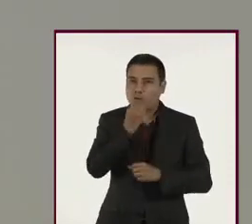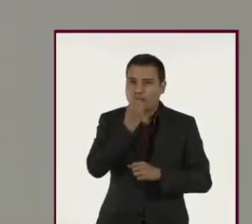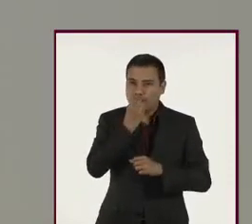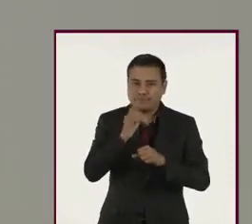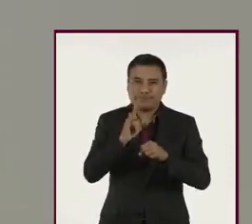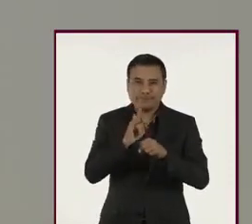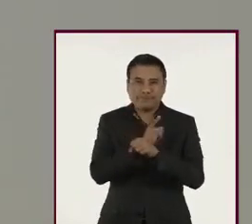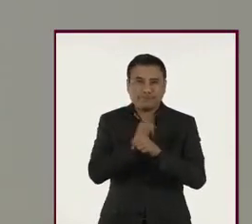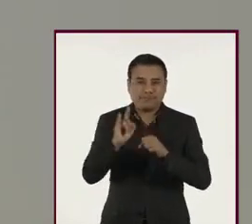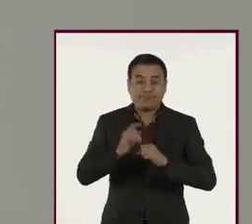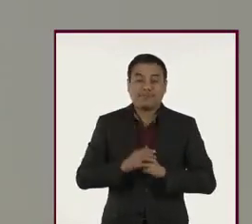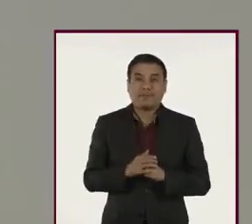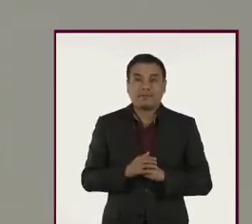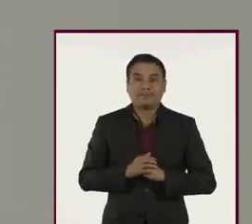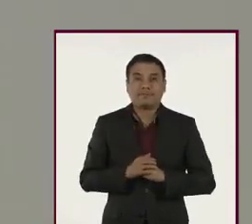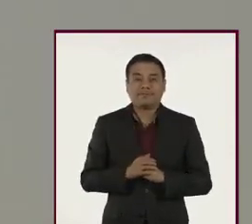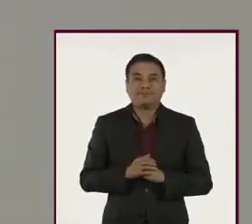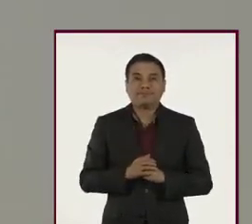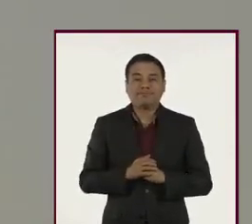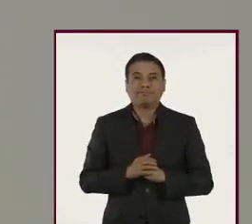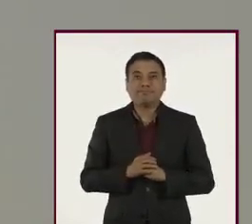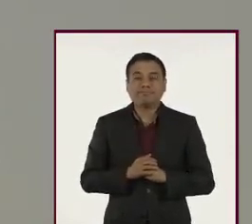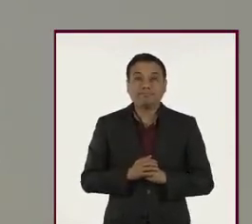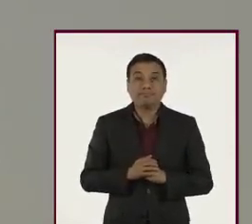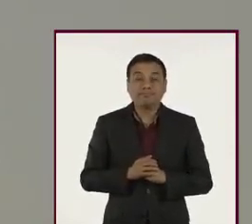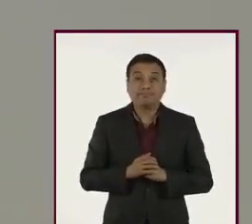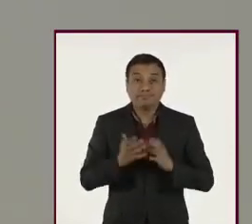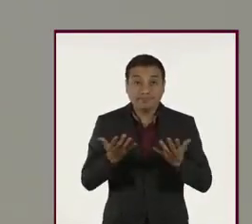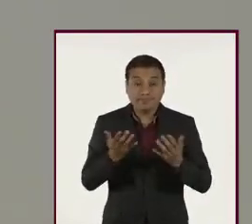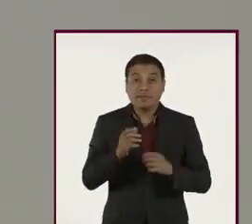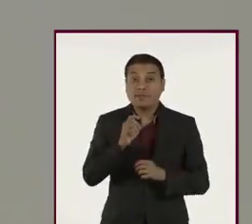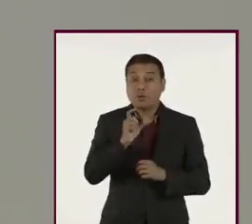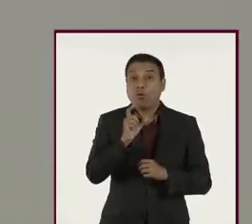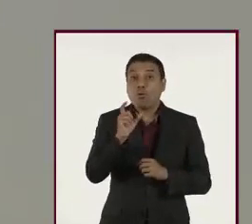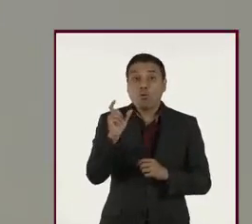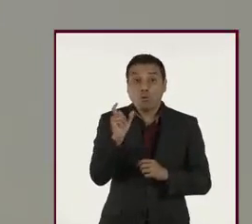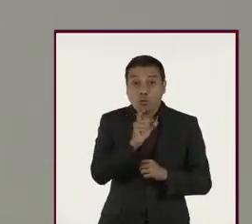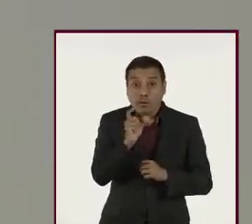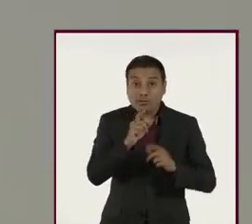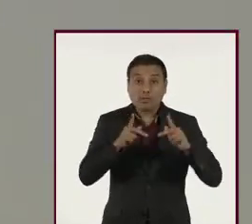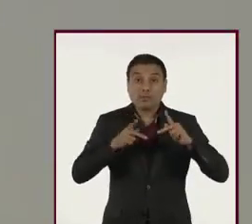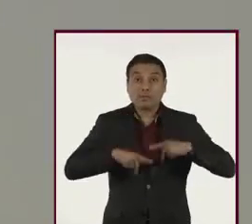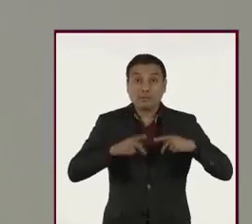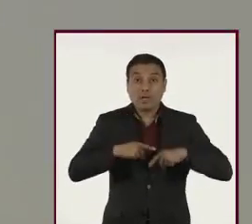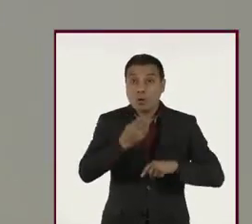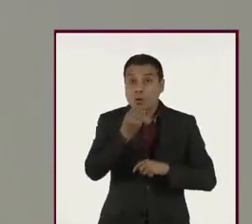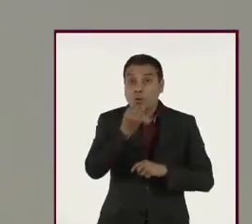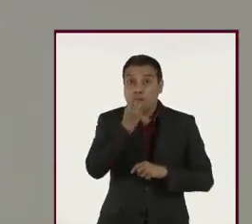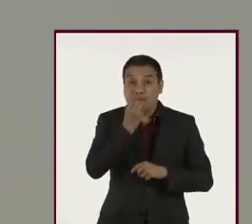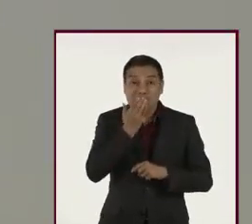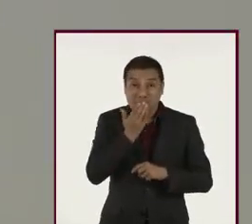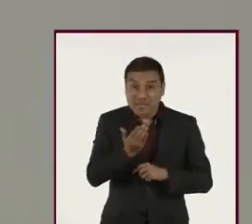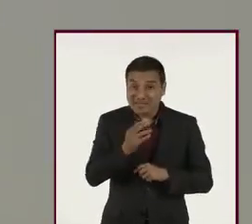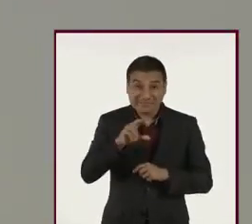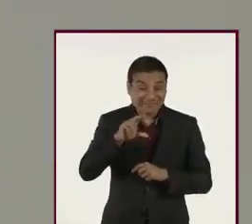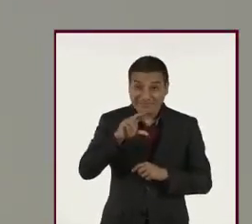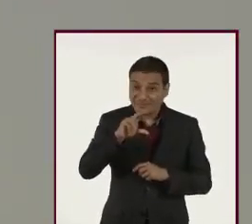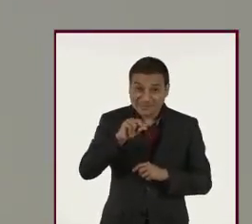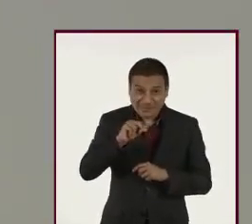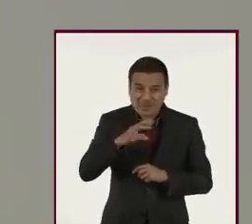un gran número de consecuencias cuando no tenemos una alimentación adecuada y dentro de estas